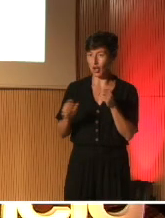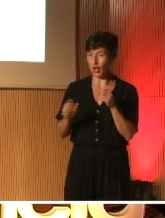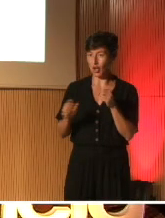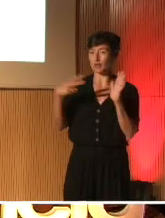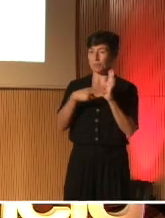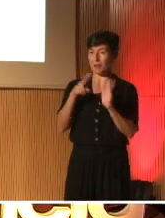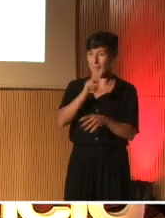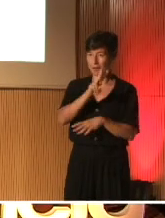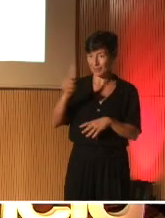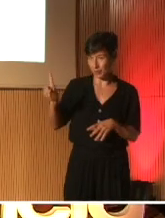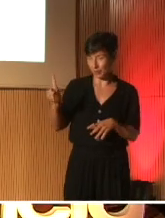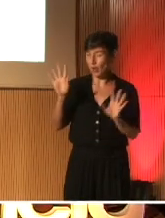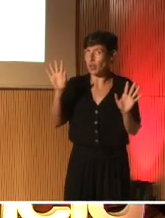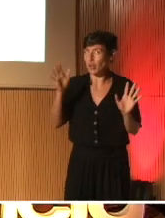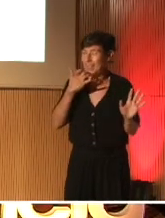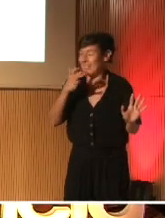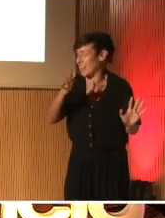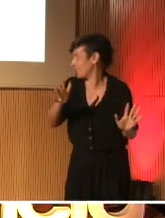o casting